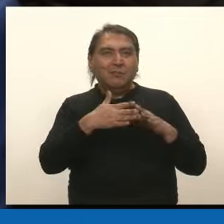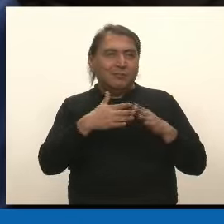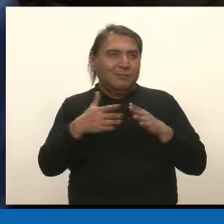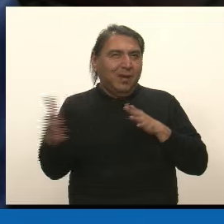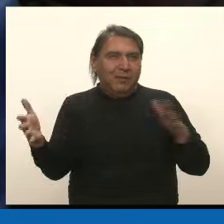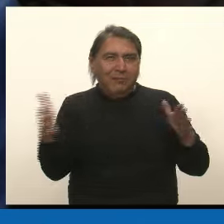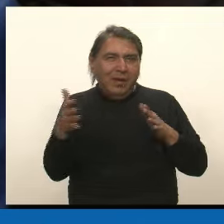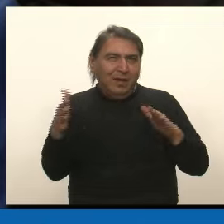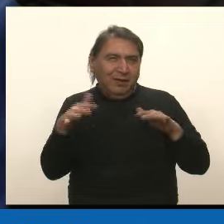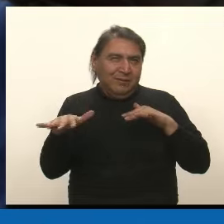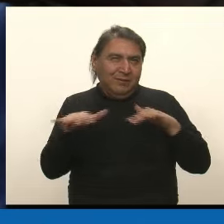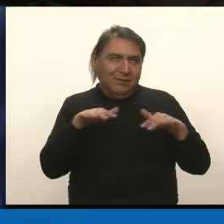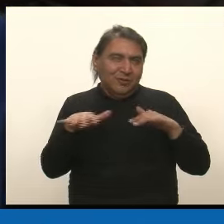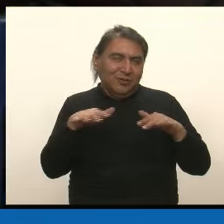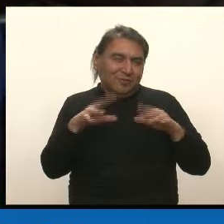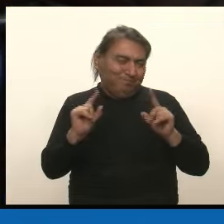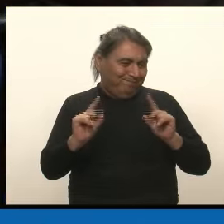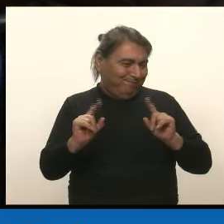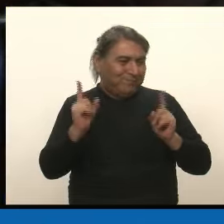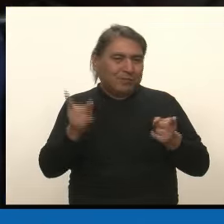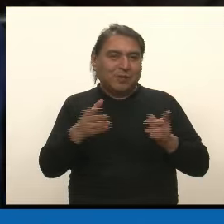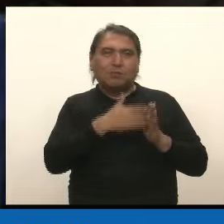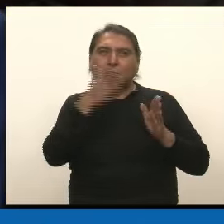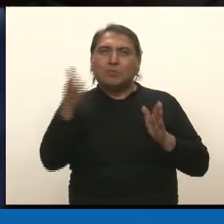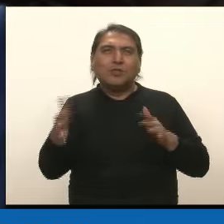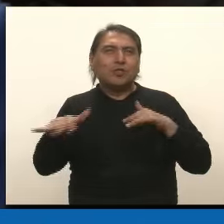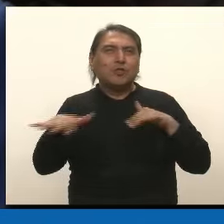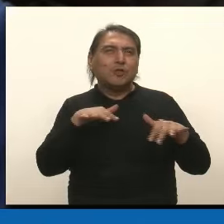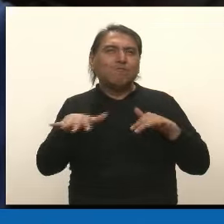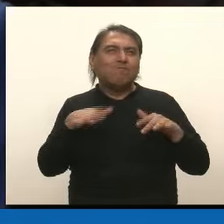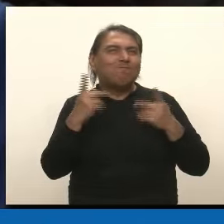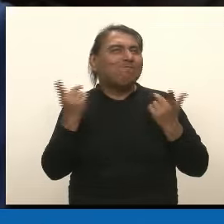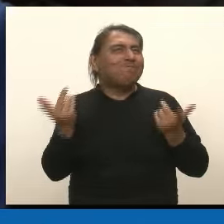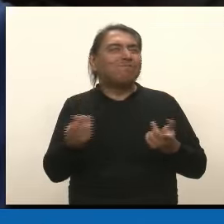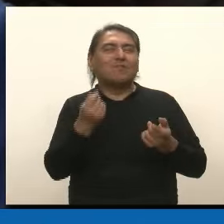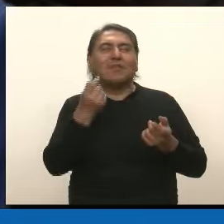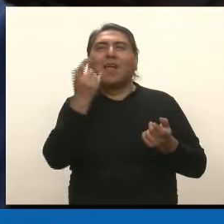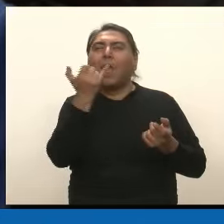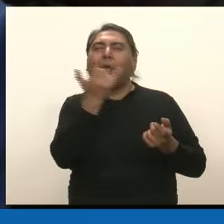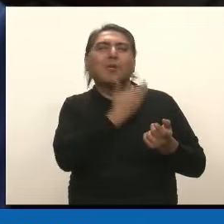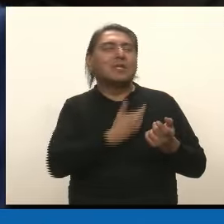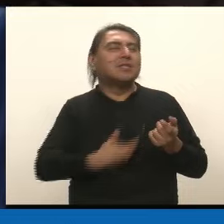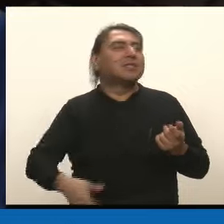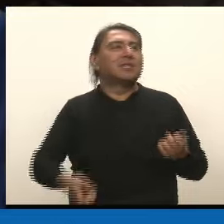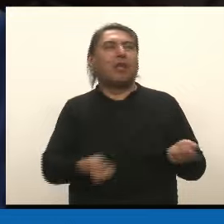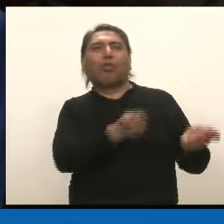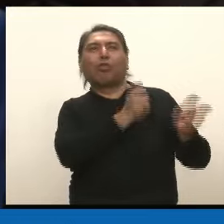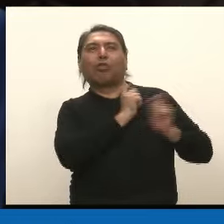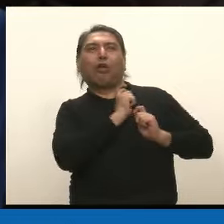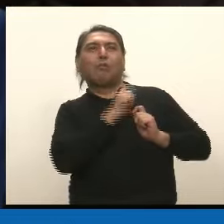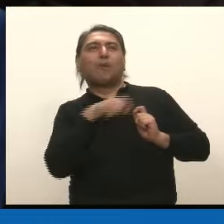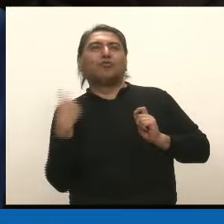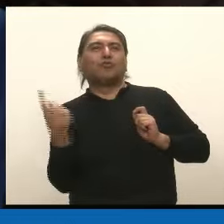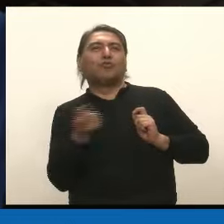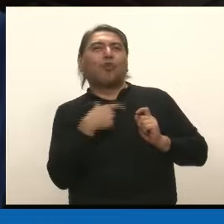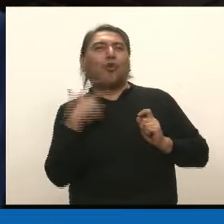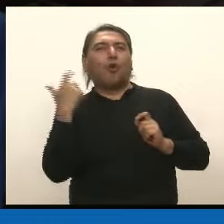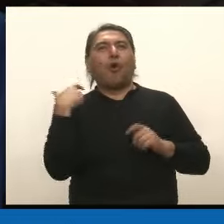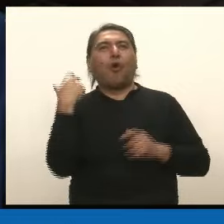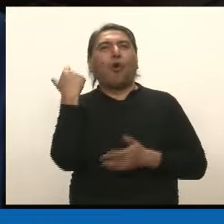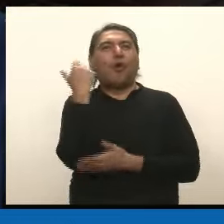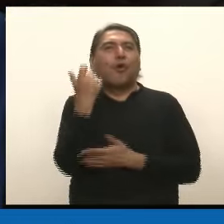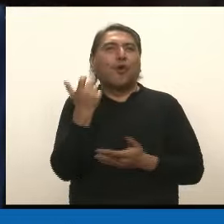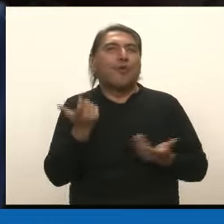complejo nos encontramos en que nos dejaron un estado con una capacidad de financiamiento